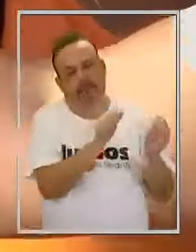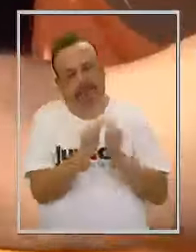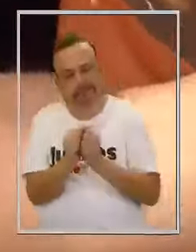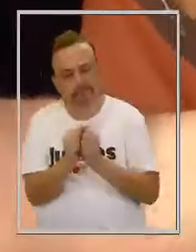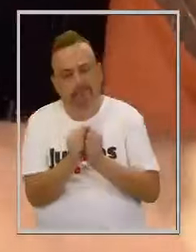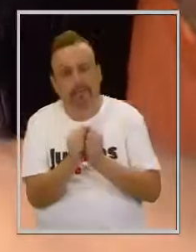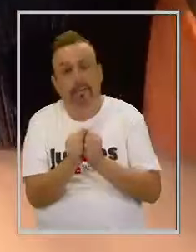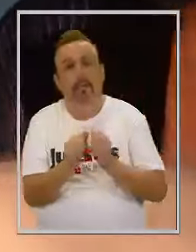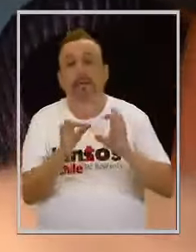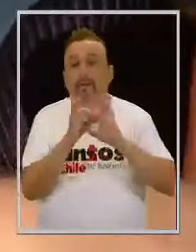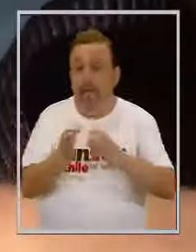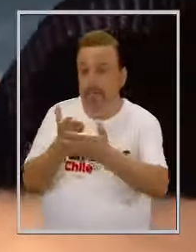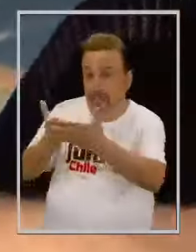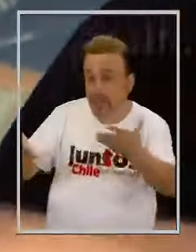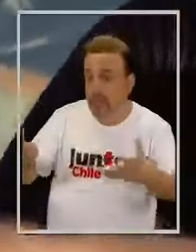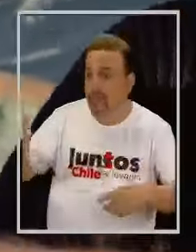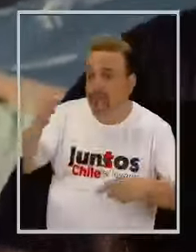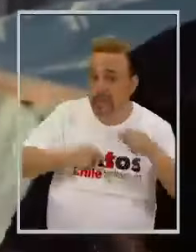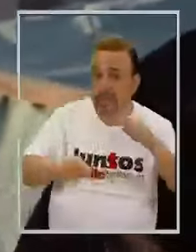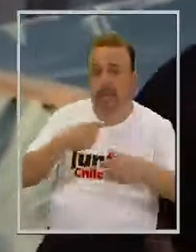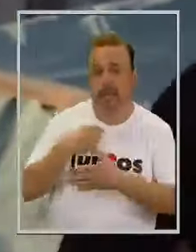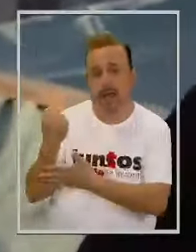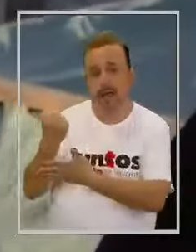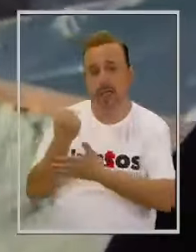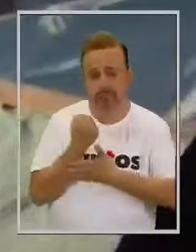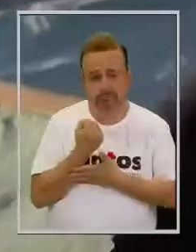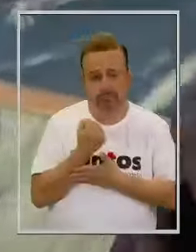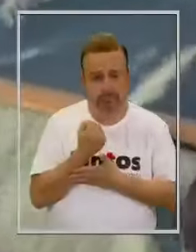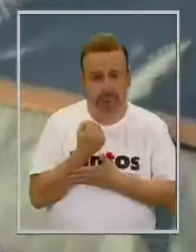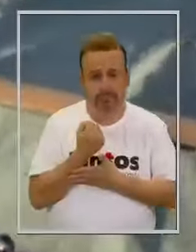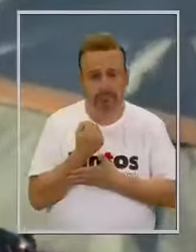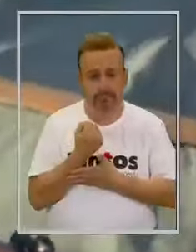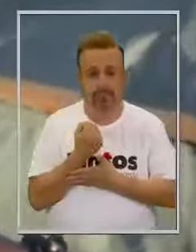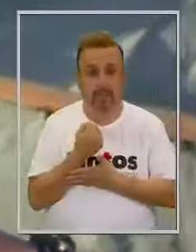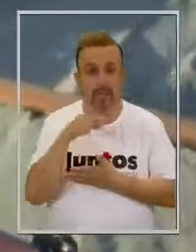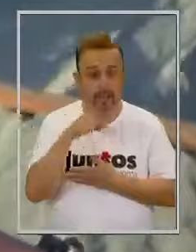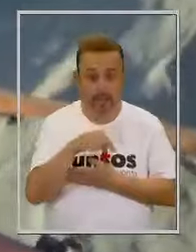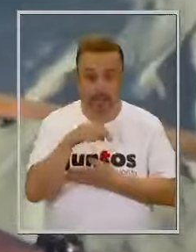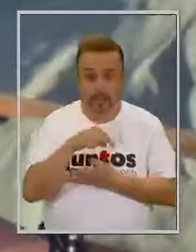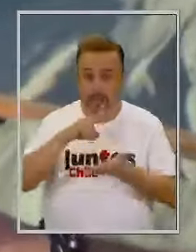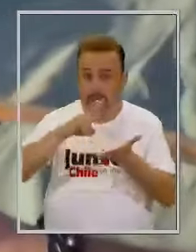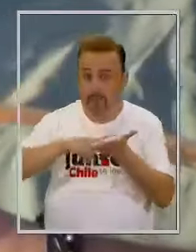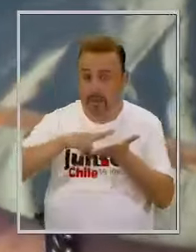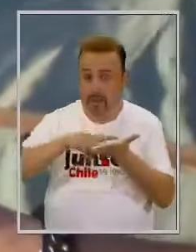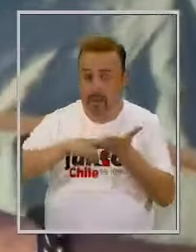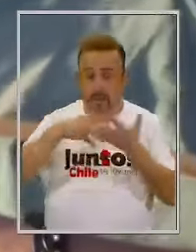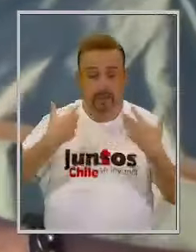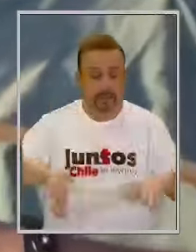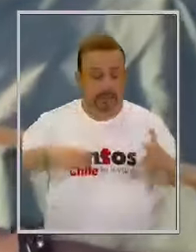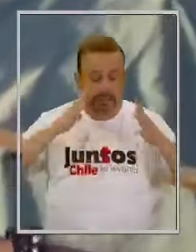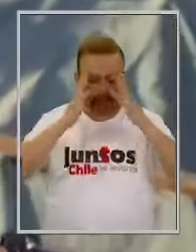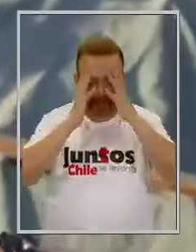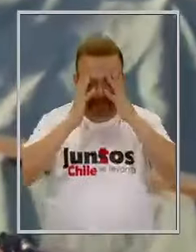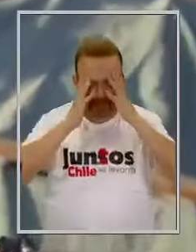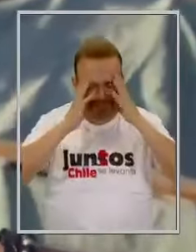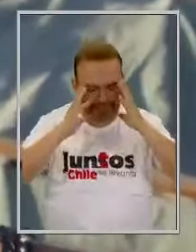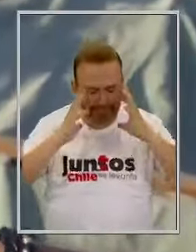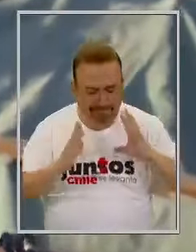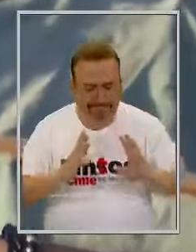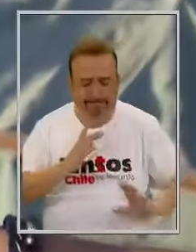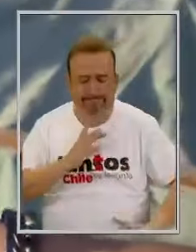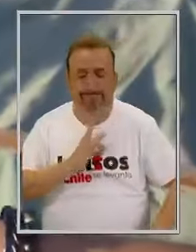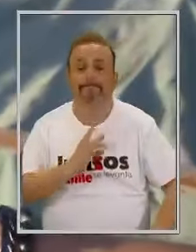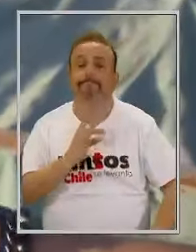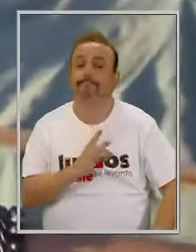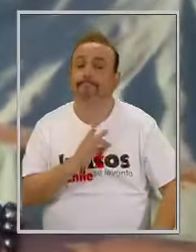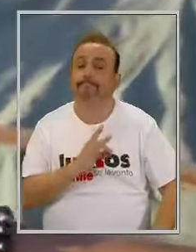Gracias a ustedes por venir, por la ayuda que nos están brindando. La verdad es que esto fue caótico, fue muy doloroso